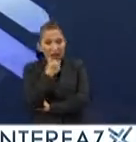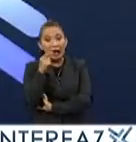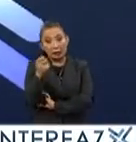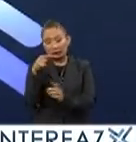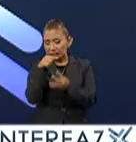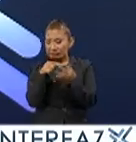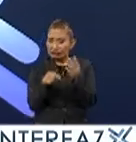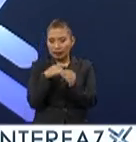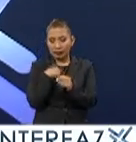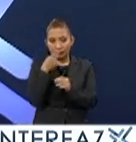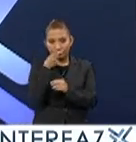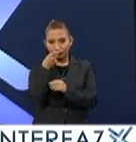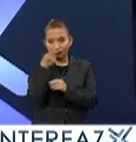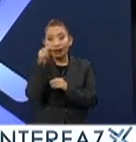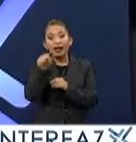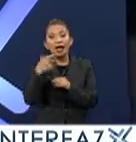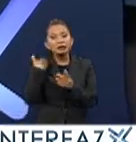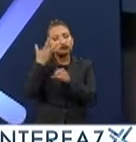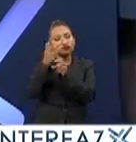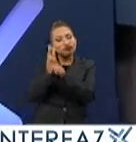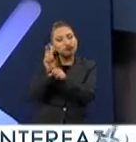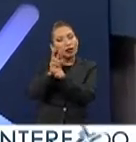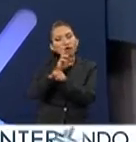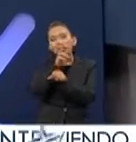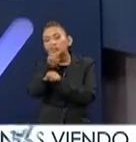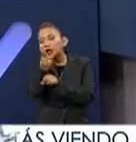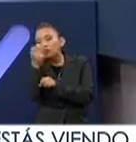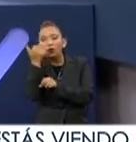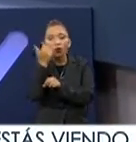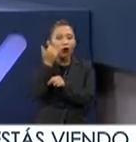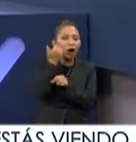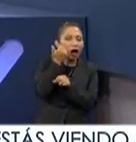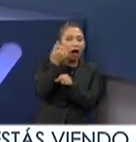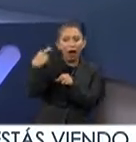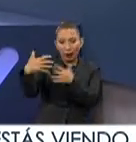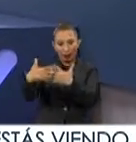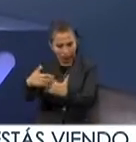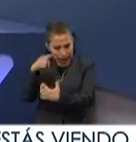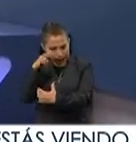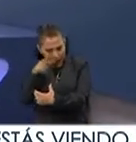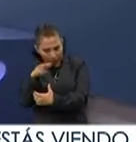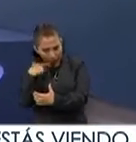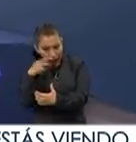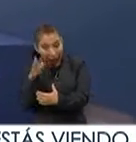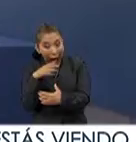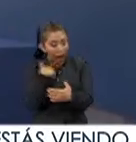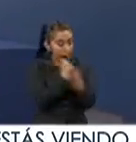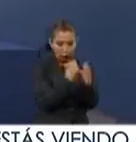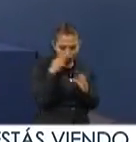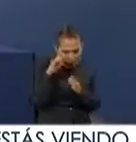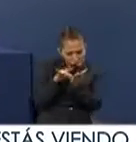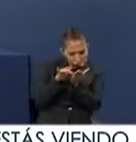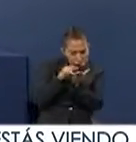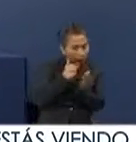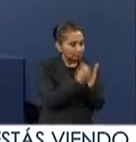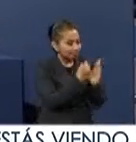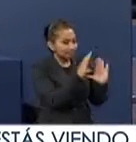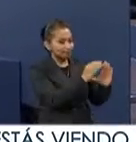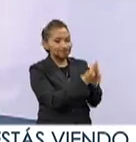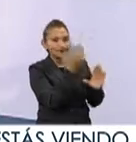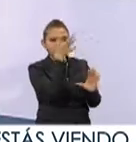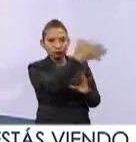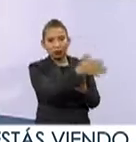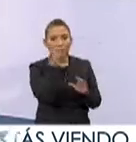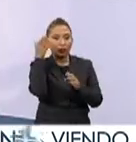de los puntos que ahí mencionan, que es el monitoreo de resultados, precisamente para llevarte a unos mejores, valga la redundancia, resultados en un